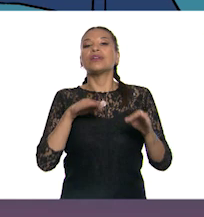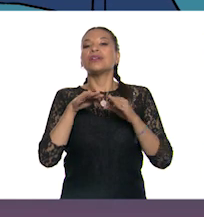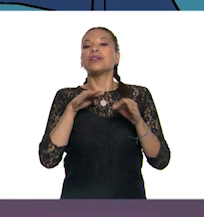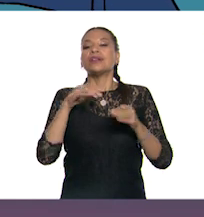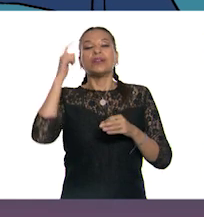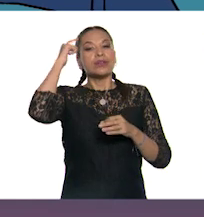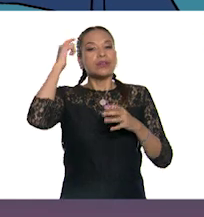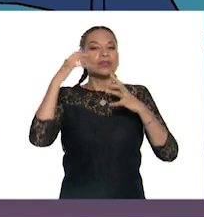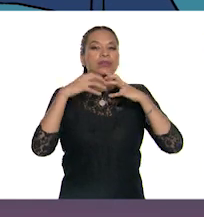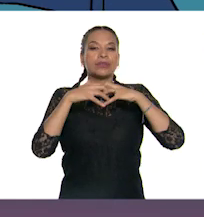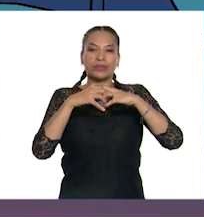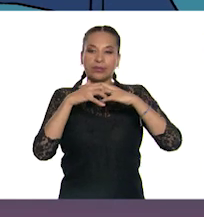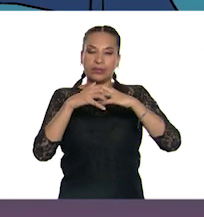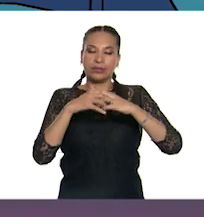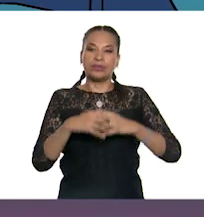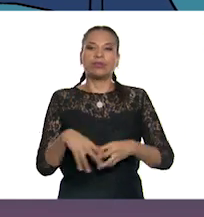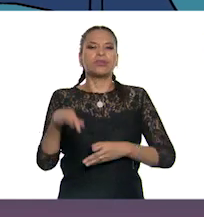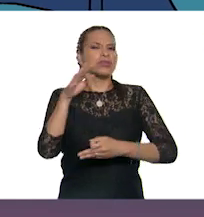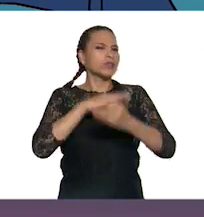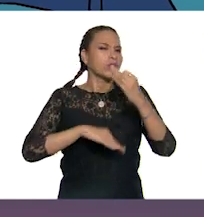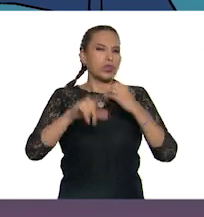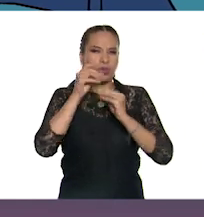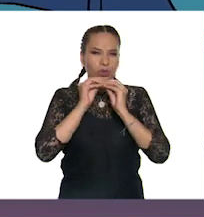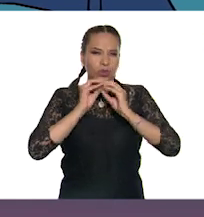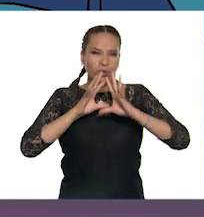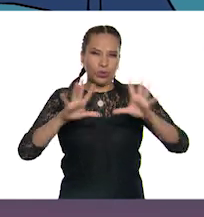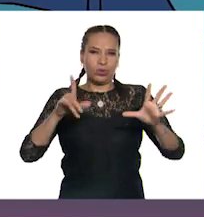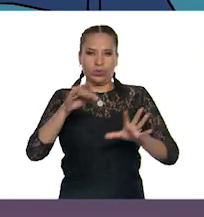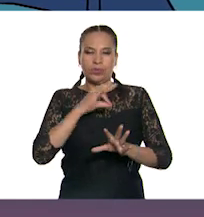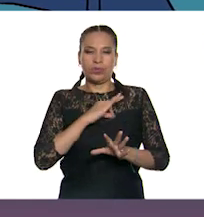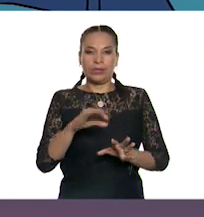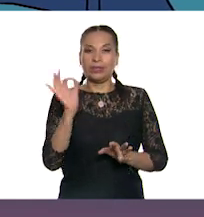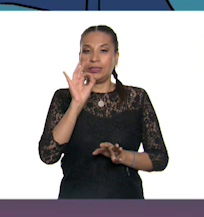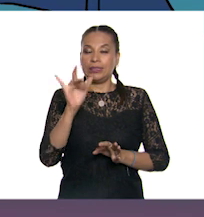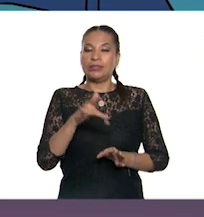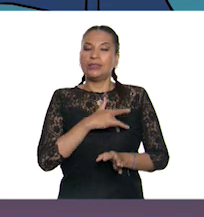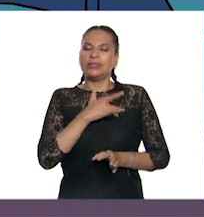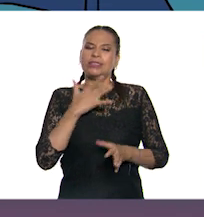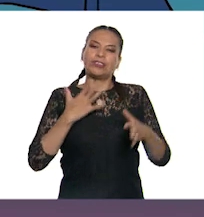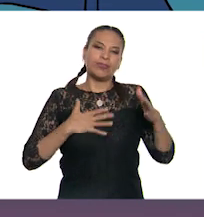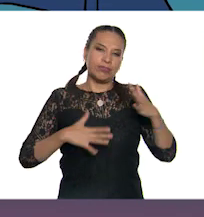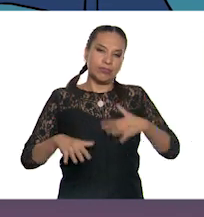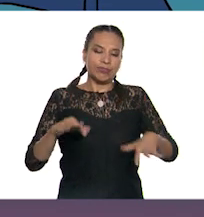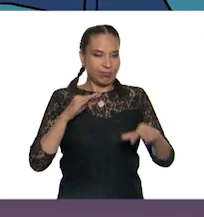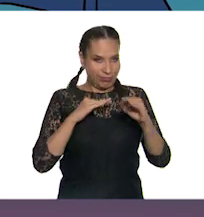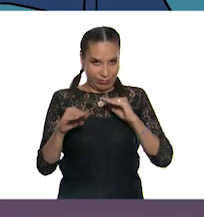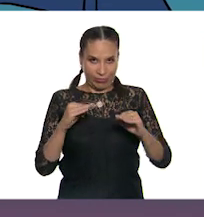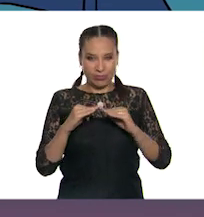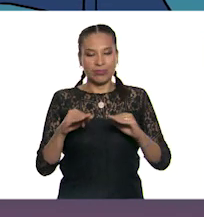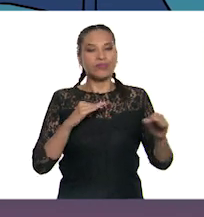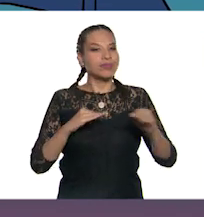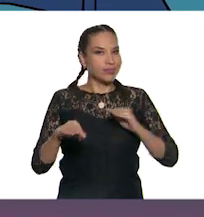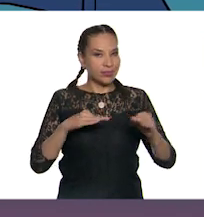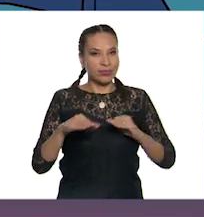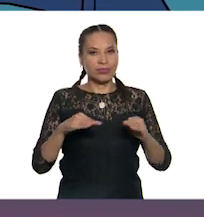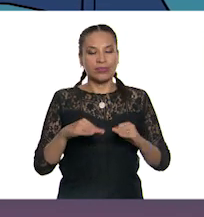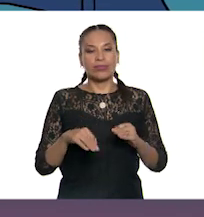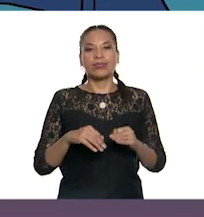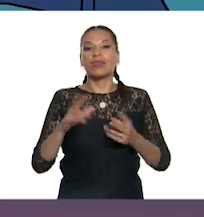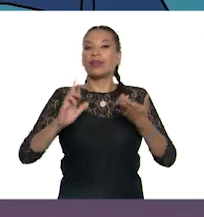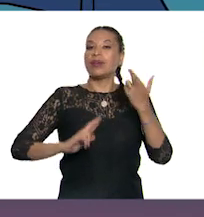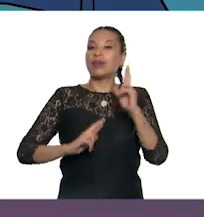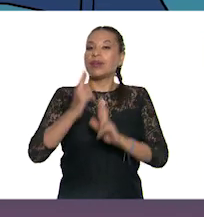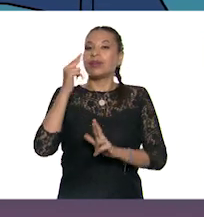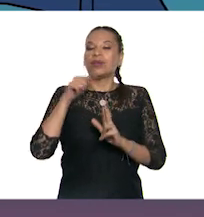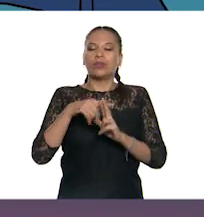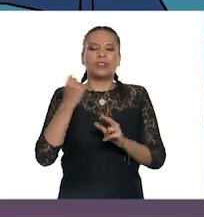Trabaja, cerebro, trabaja. Da toda la luz que puedas dar. Y si te sientes fatigado, trabaja, trabaja. La revolución